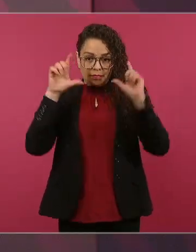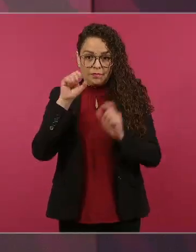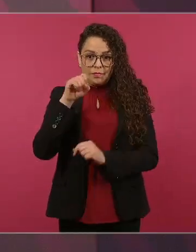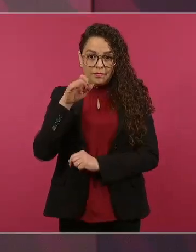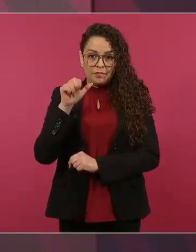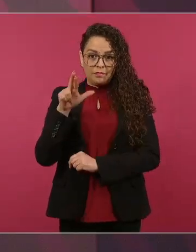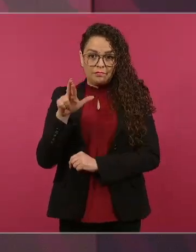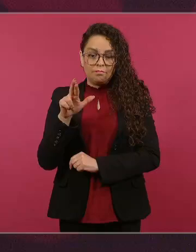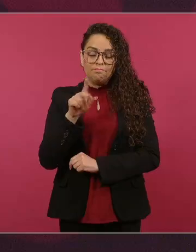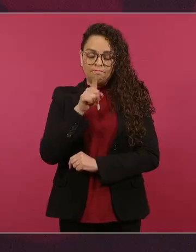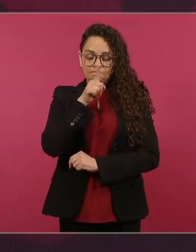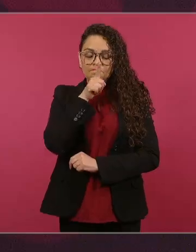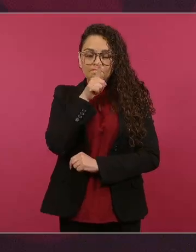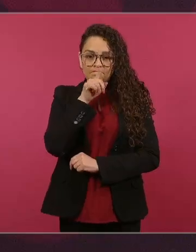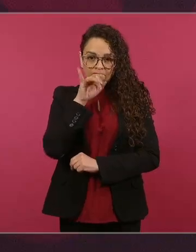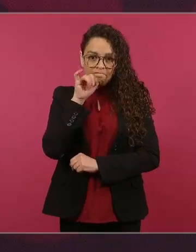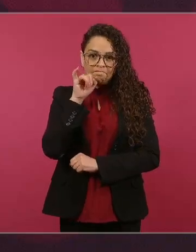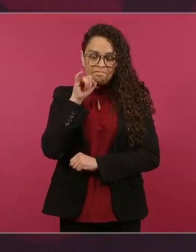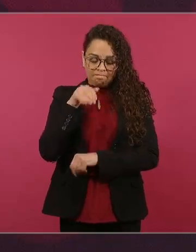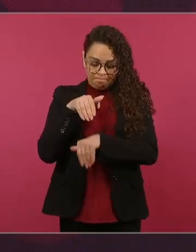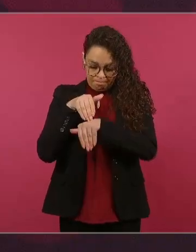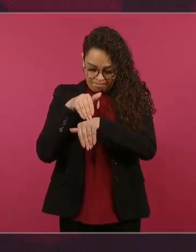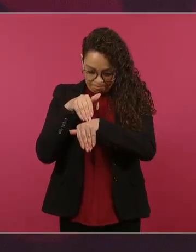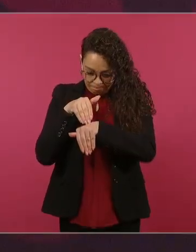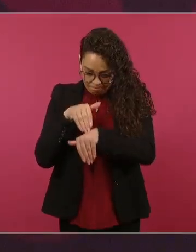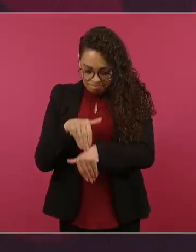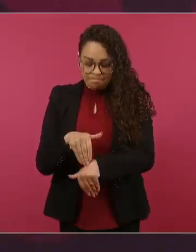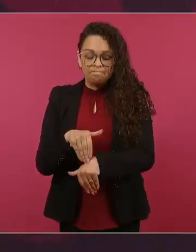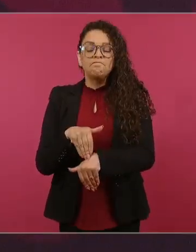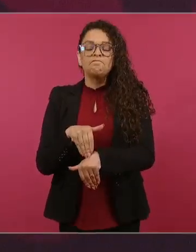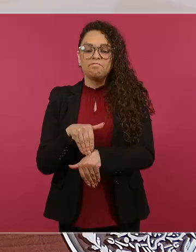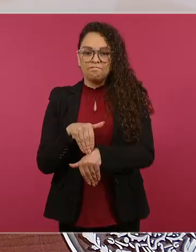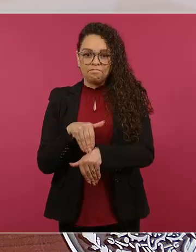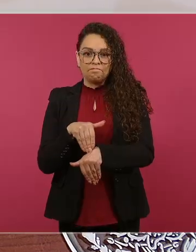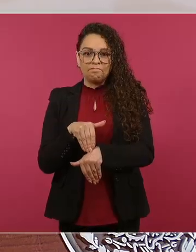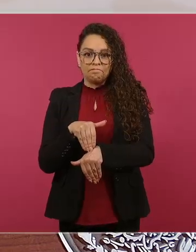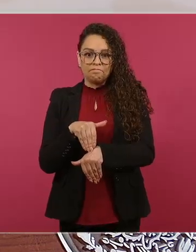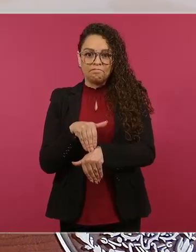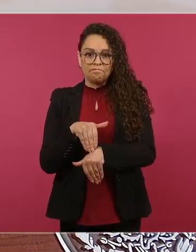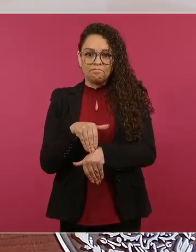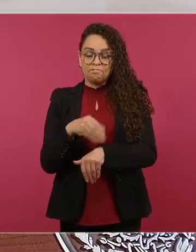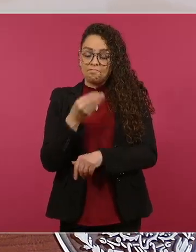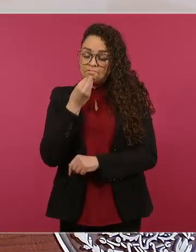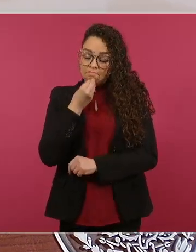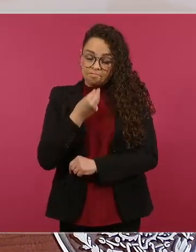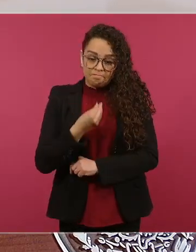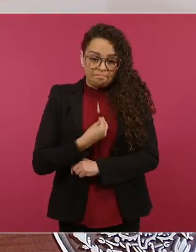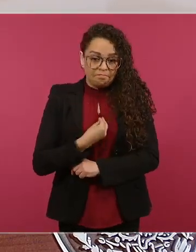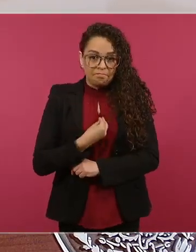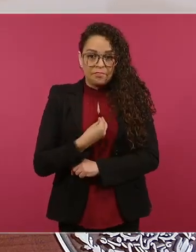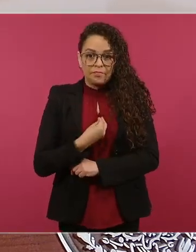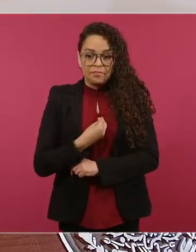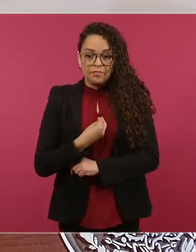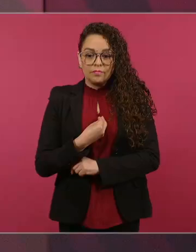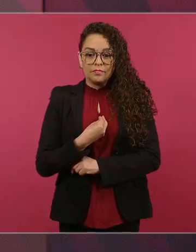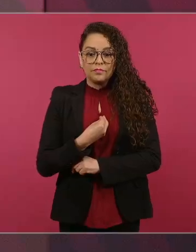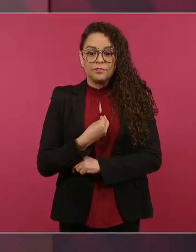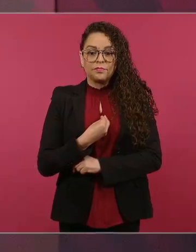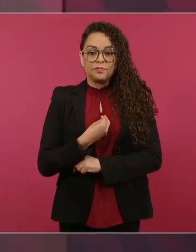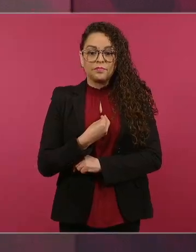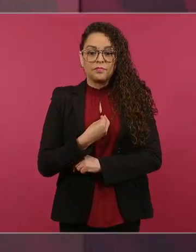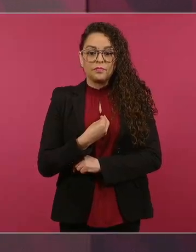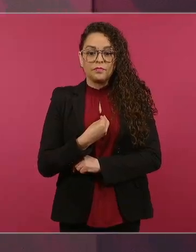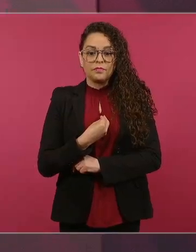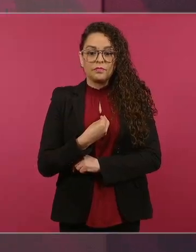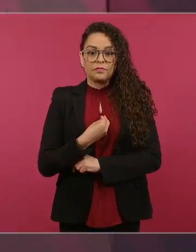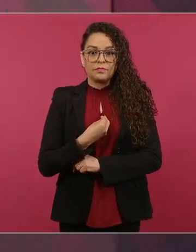subordinada, que incluso habían formado a un equipo, a un grupo